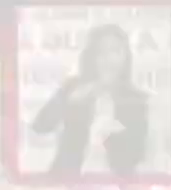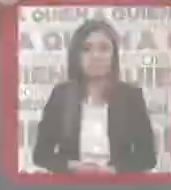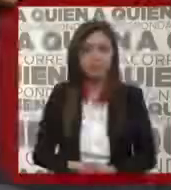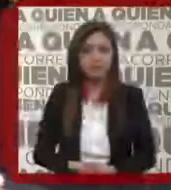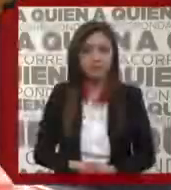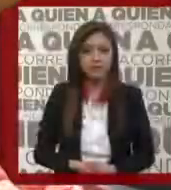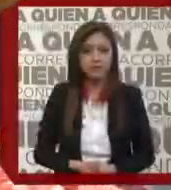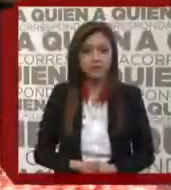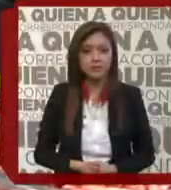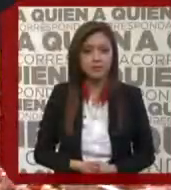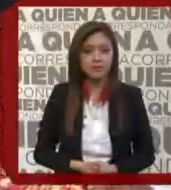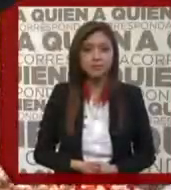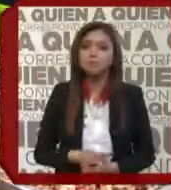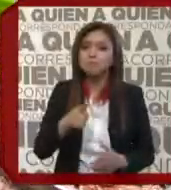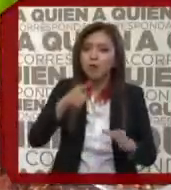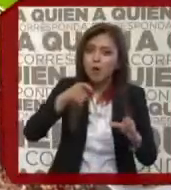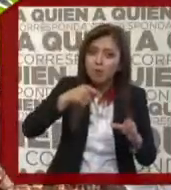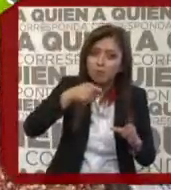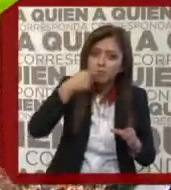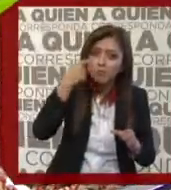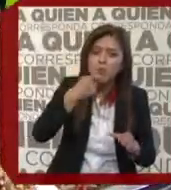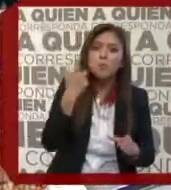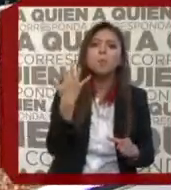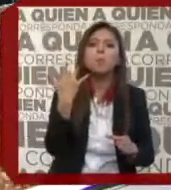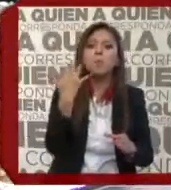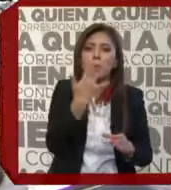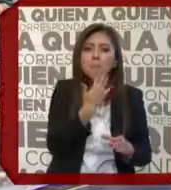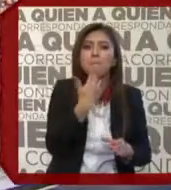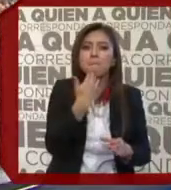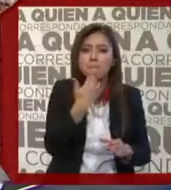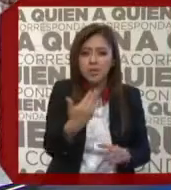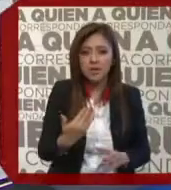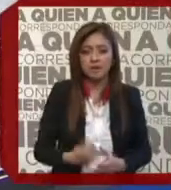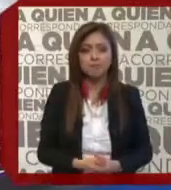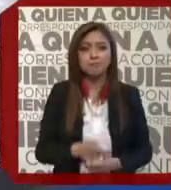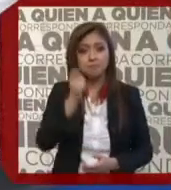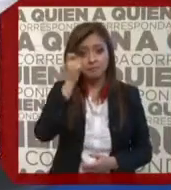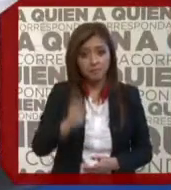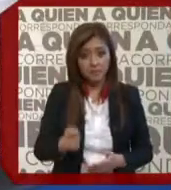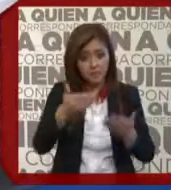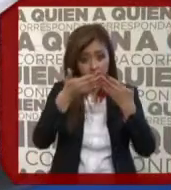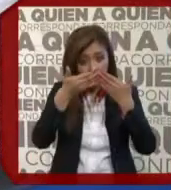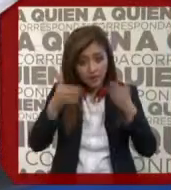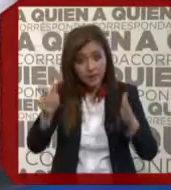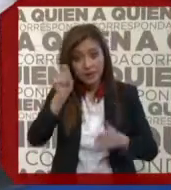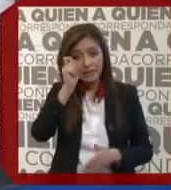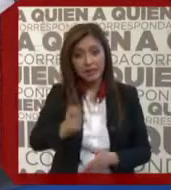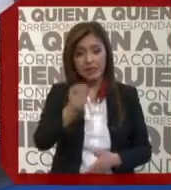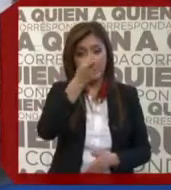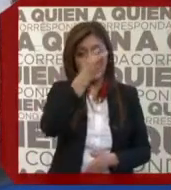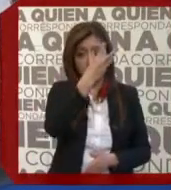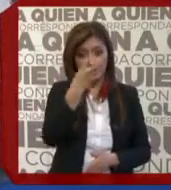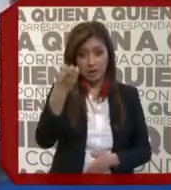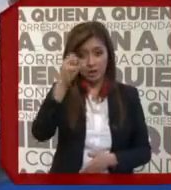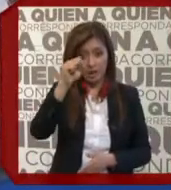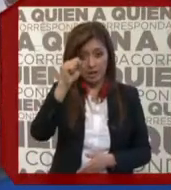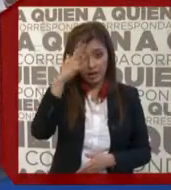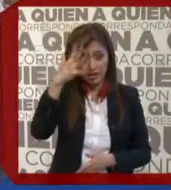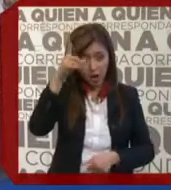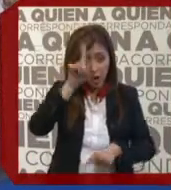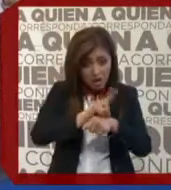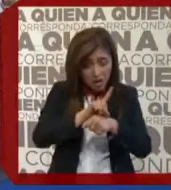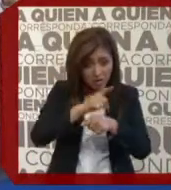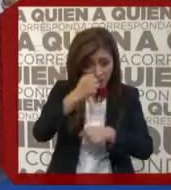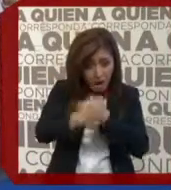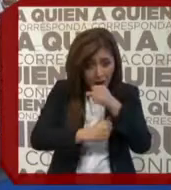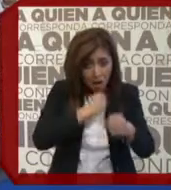queso. Oye, esto muy bien, ¿eh? Y estamos abiertos los 365 días del año. Quiere decir que no descansamos. No, ningún